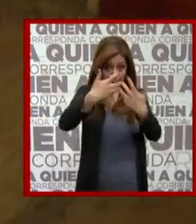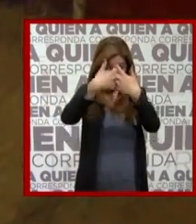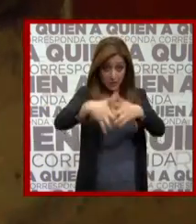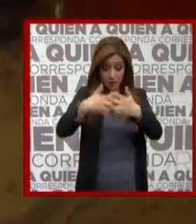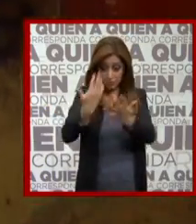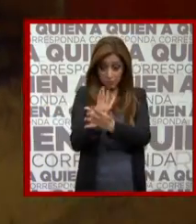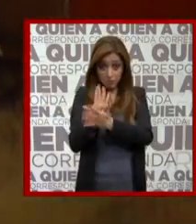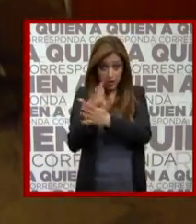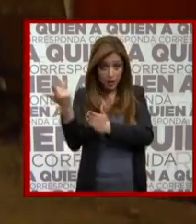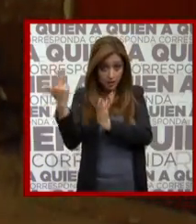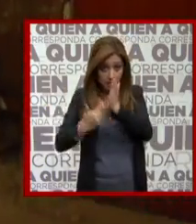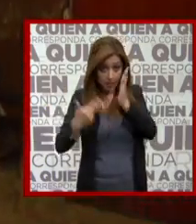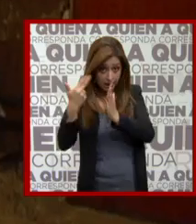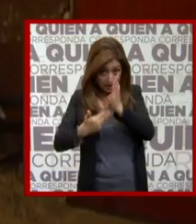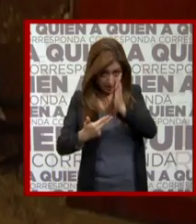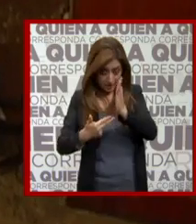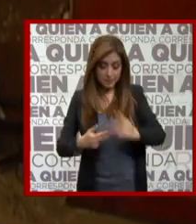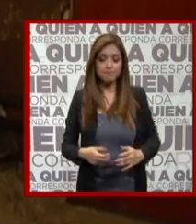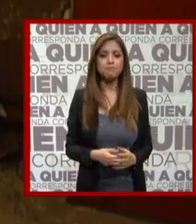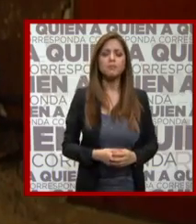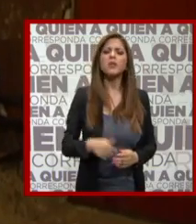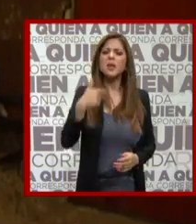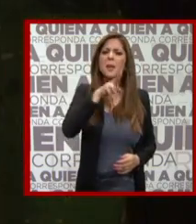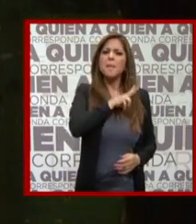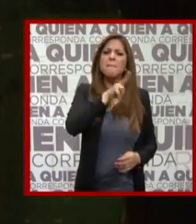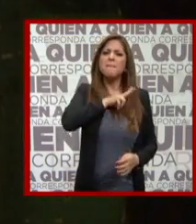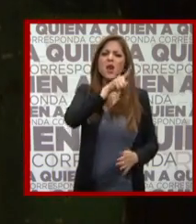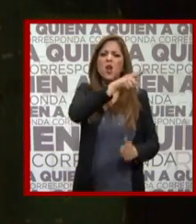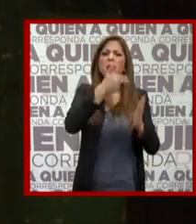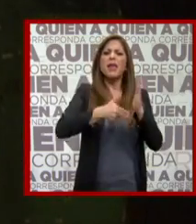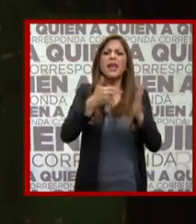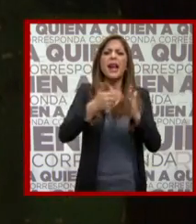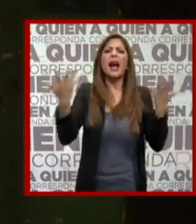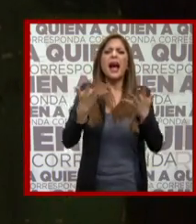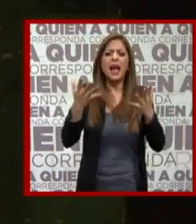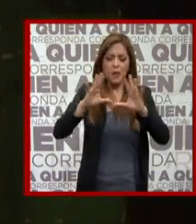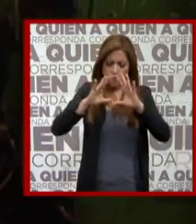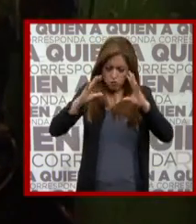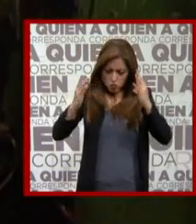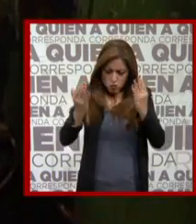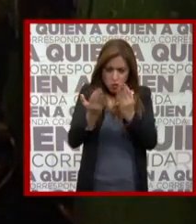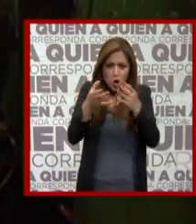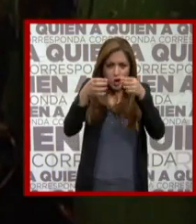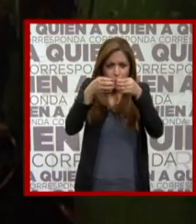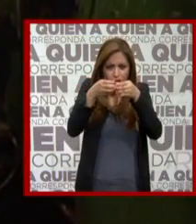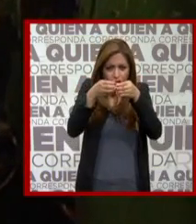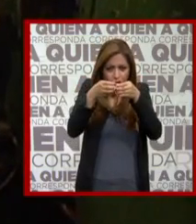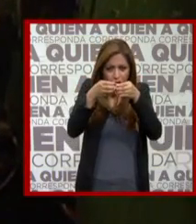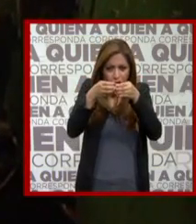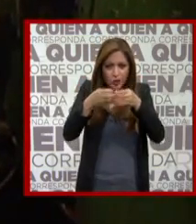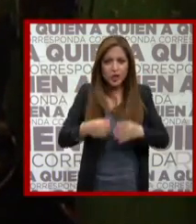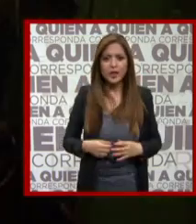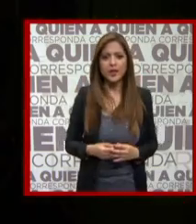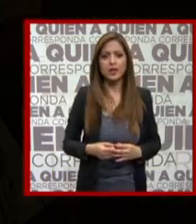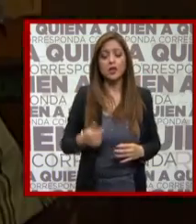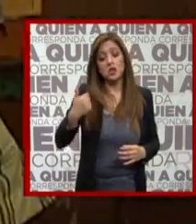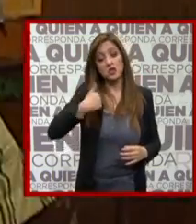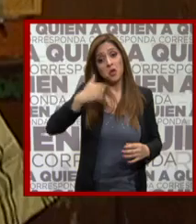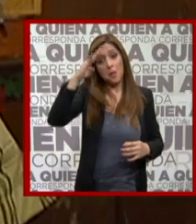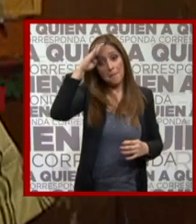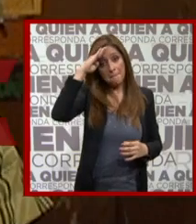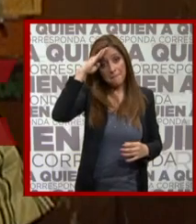taller. Estamos en un pequeño taller que tengo para fabricar moldes y troqueles pequeños. Y estoy